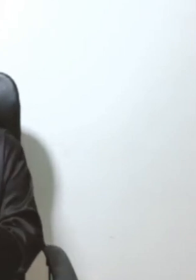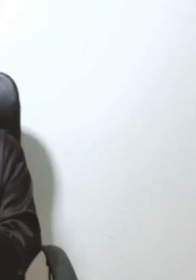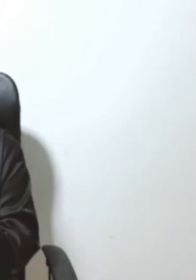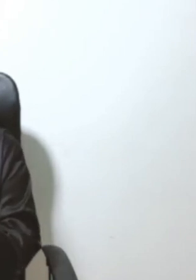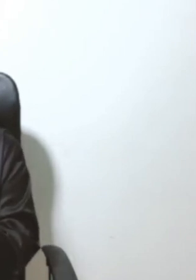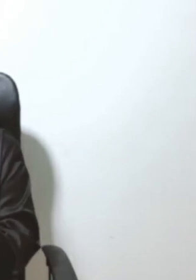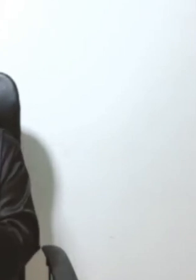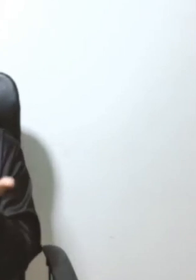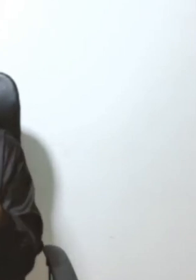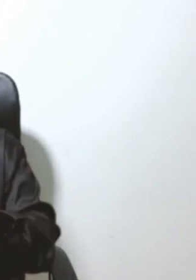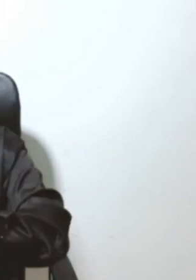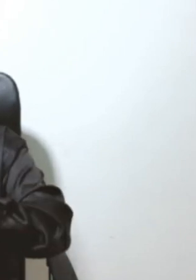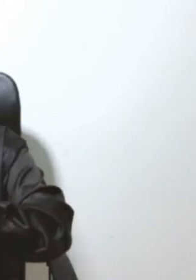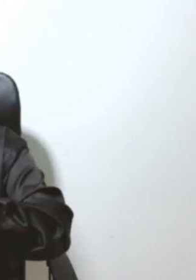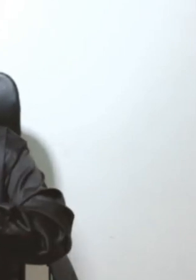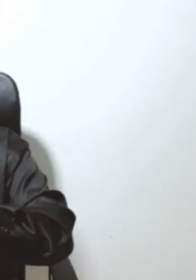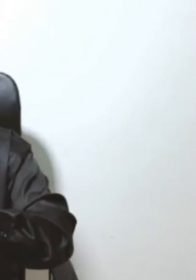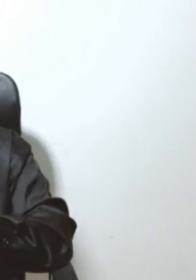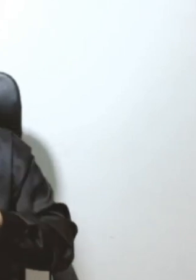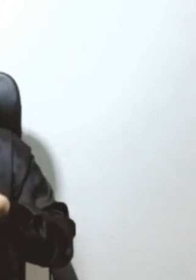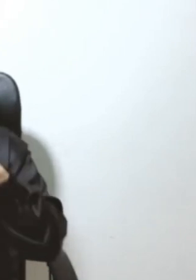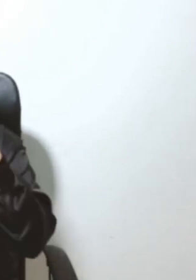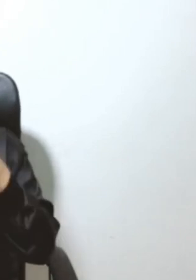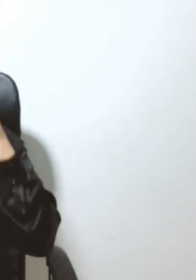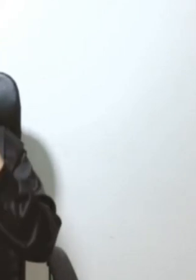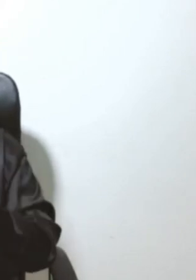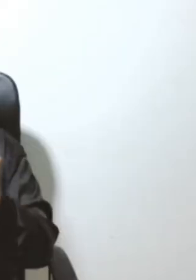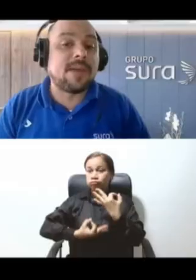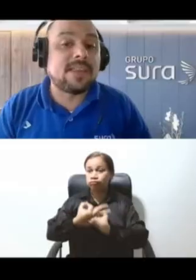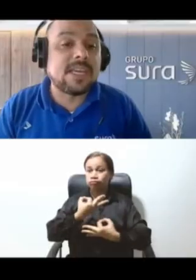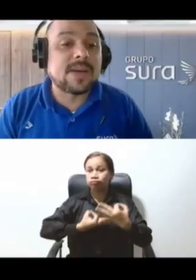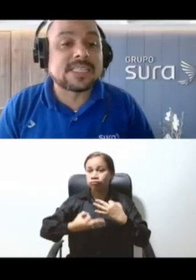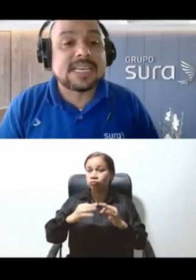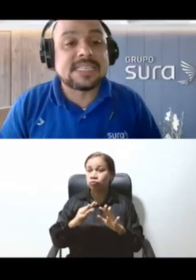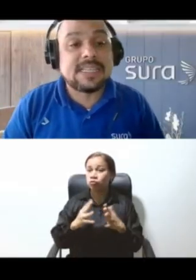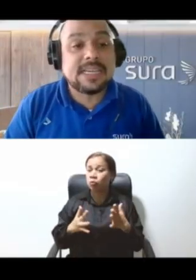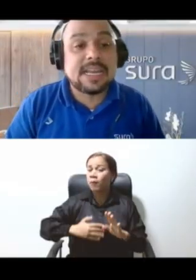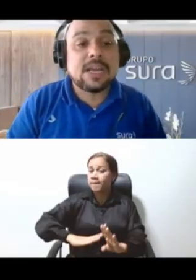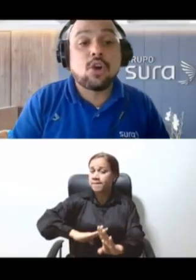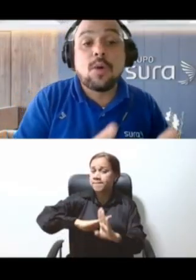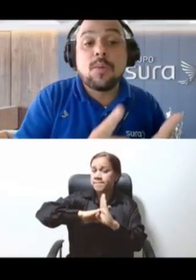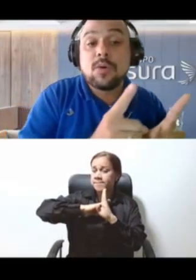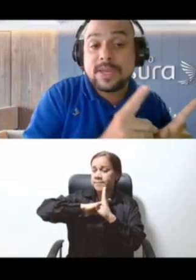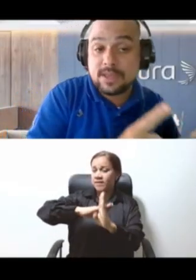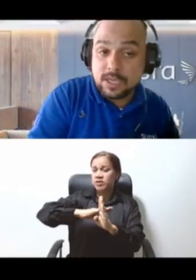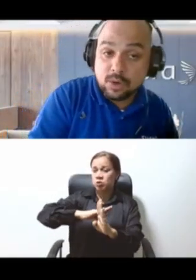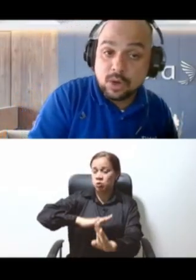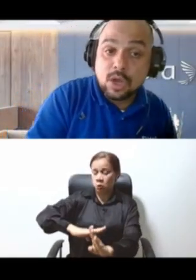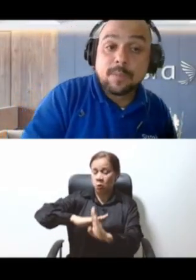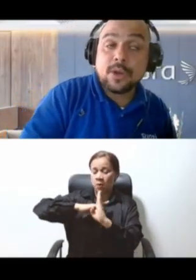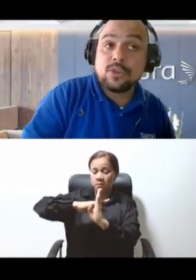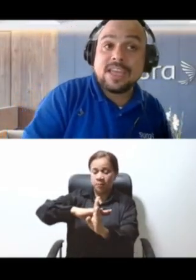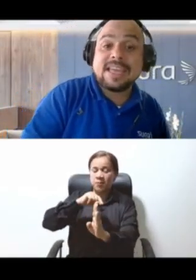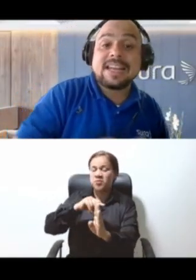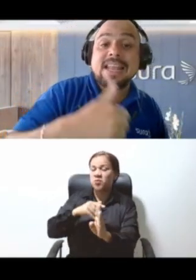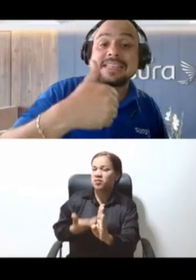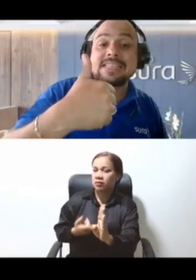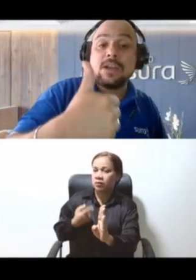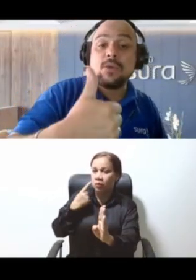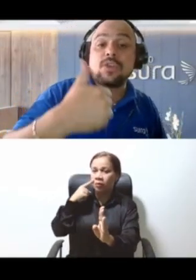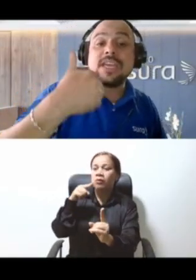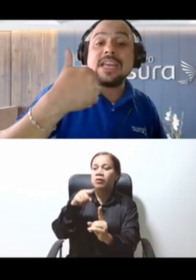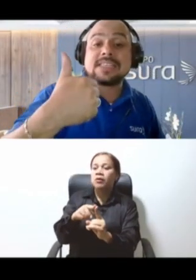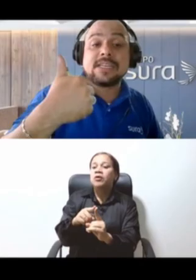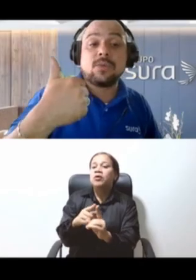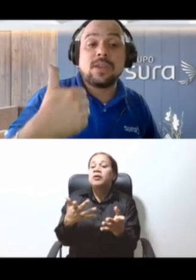niños, ojo con esto. Bioseguridad es el conjunto de medidas preventivas que se tienen como objetivo proteger